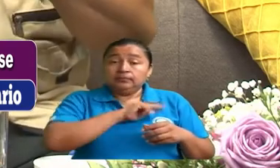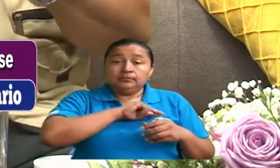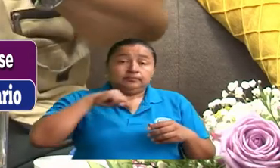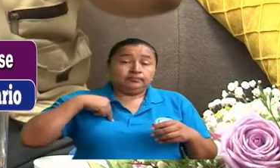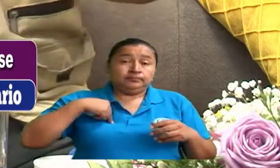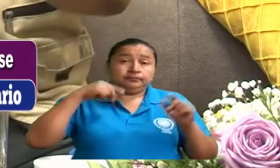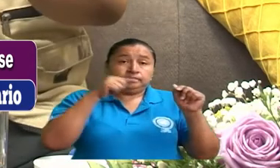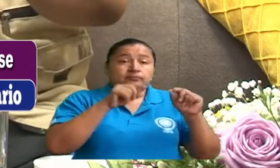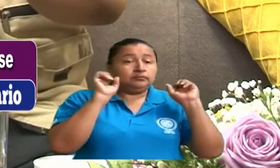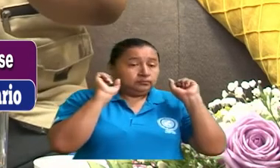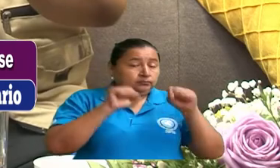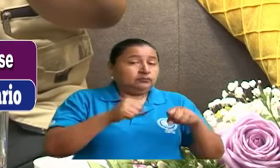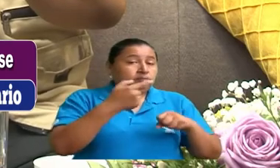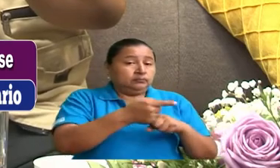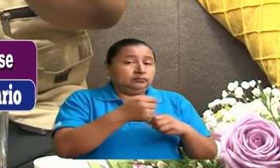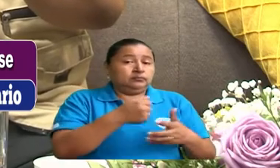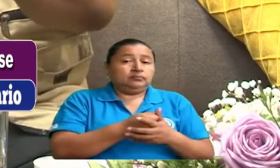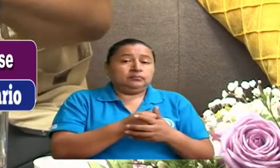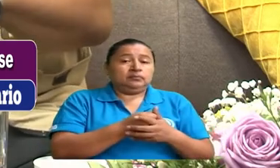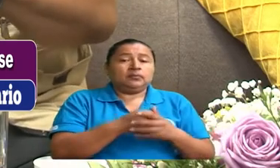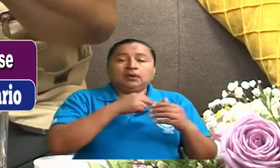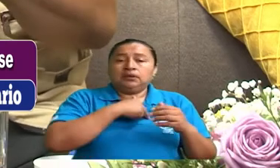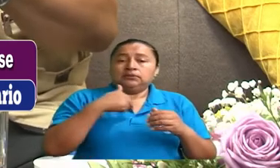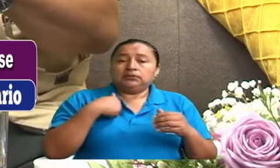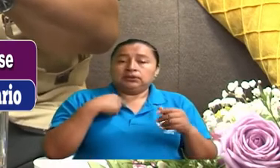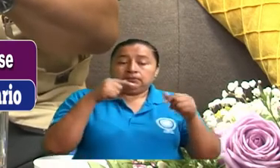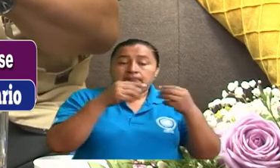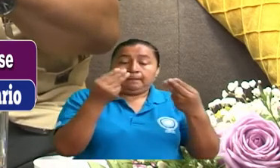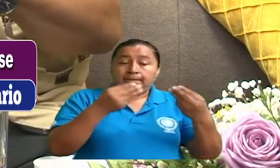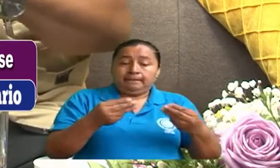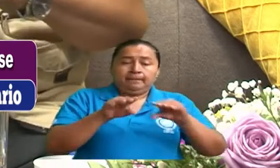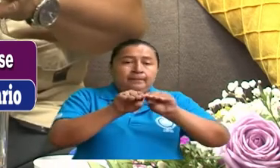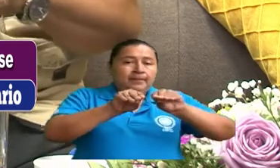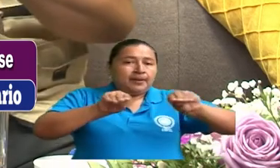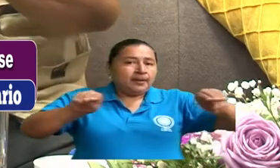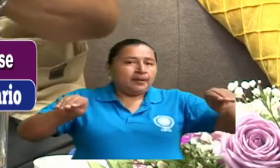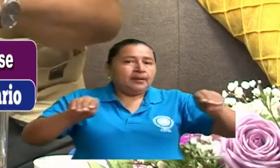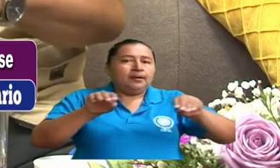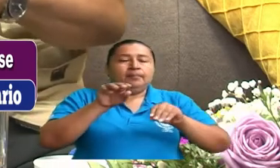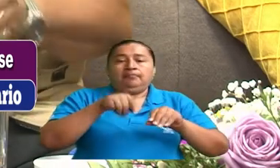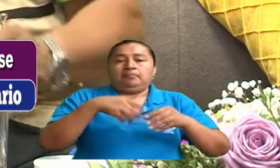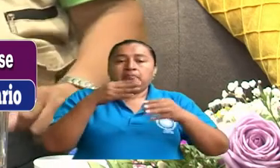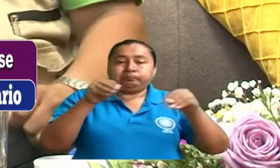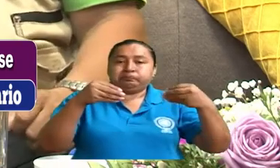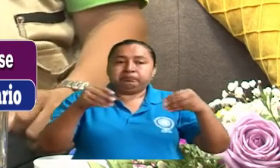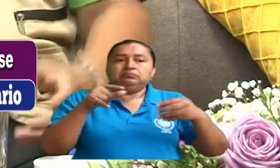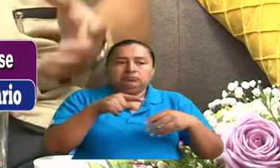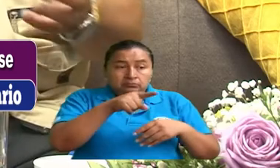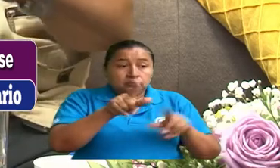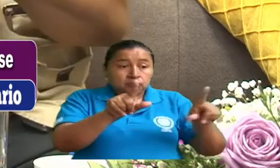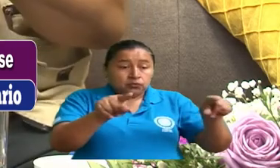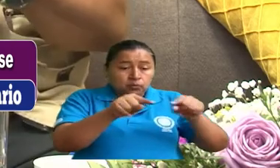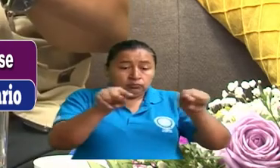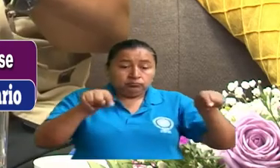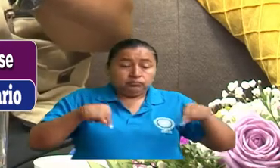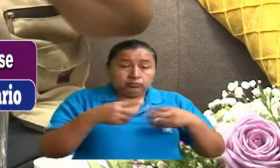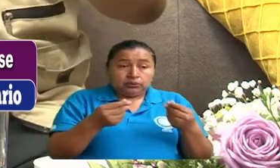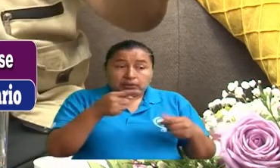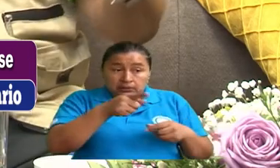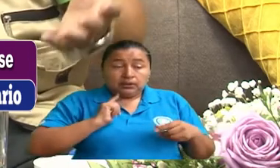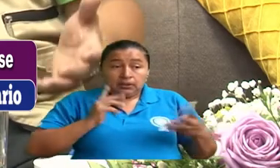nosotros poder elaborar esta madera plástica y decir, vos tenés el terreno, ok, y qué me decís